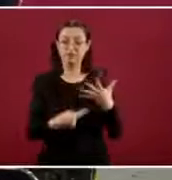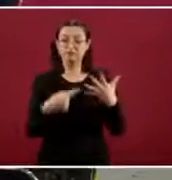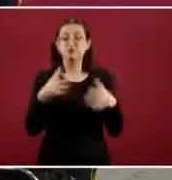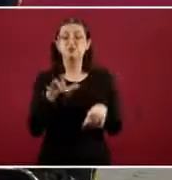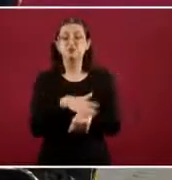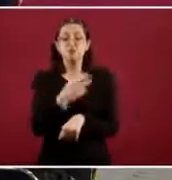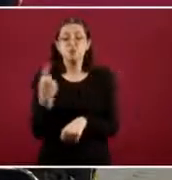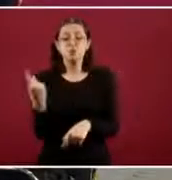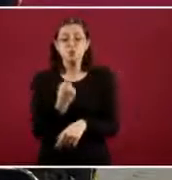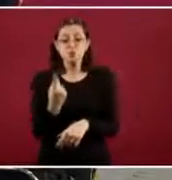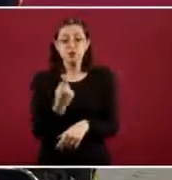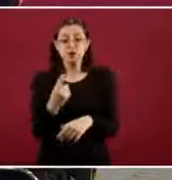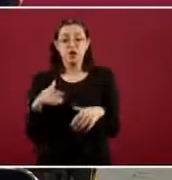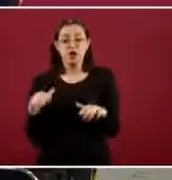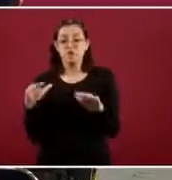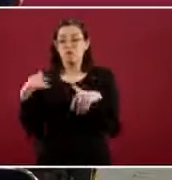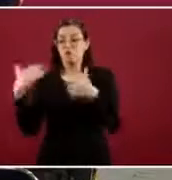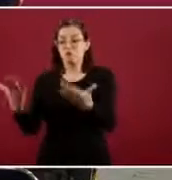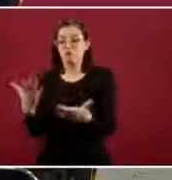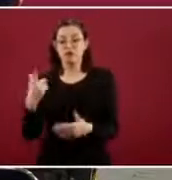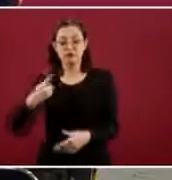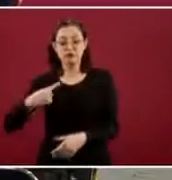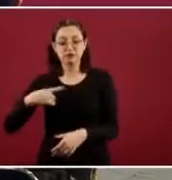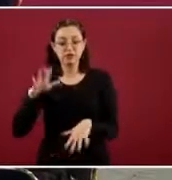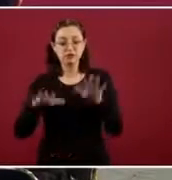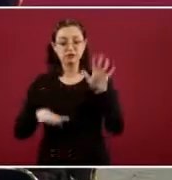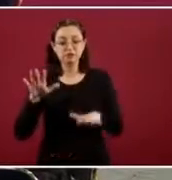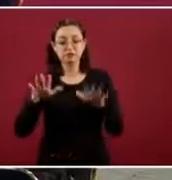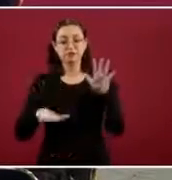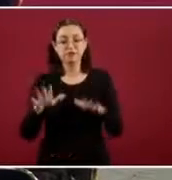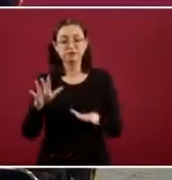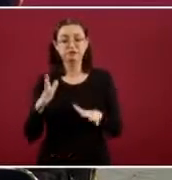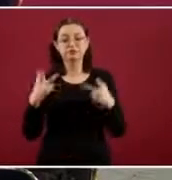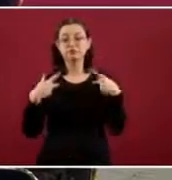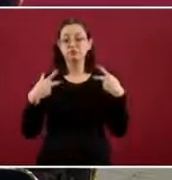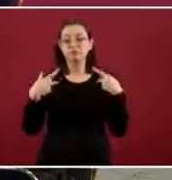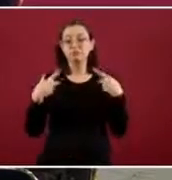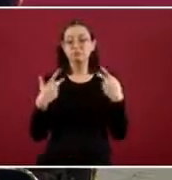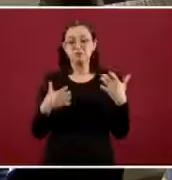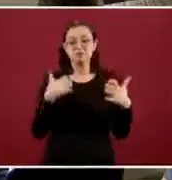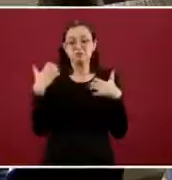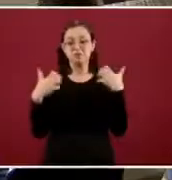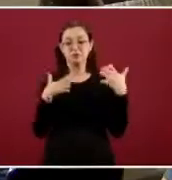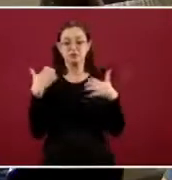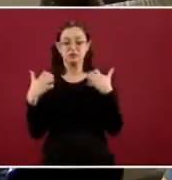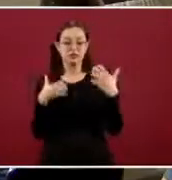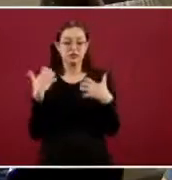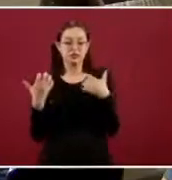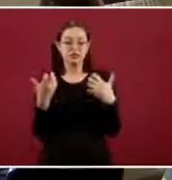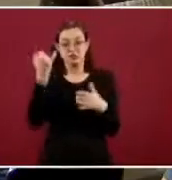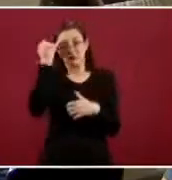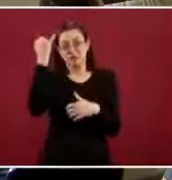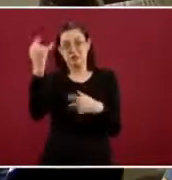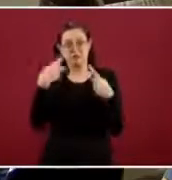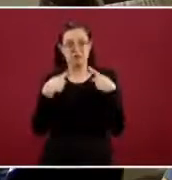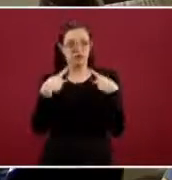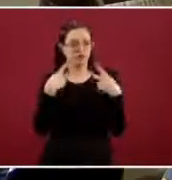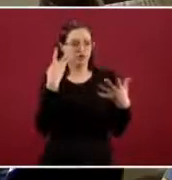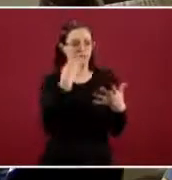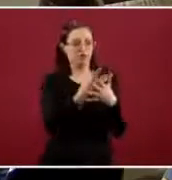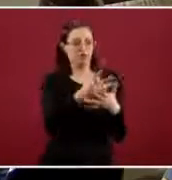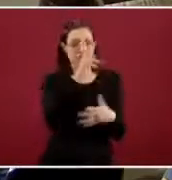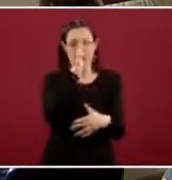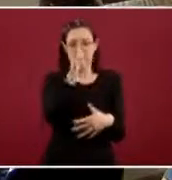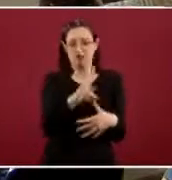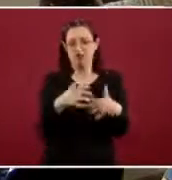porque si nosotros acá afuera, pues en algunos casos se muestran algunas personas desesperadas, imagínense las personas que están adentro. Entonces, reforzar